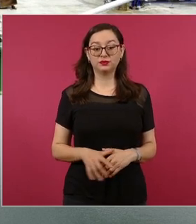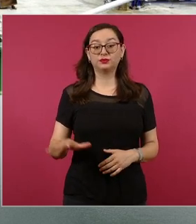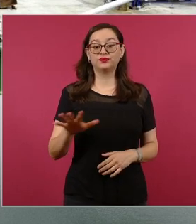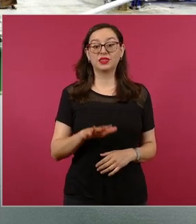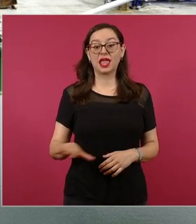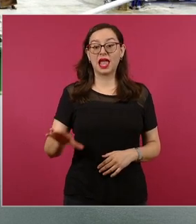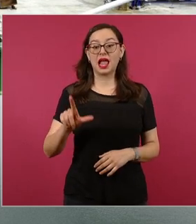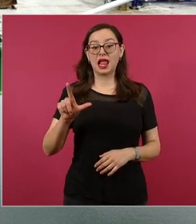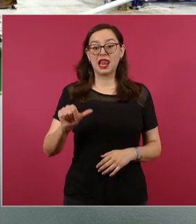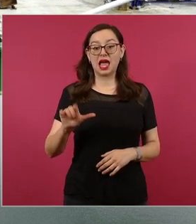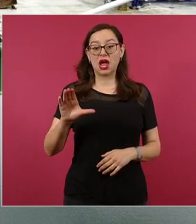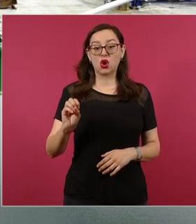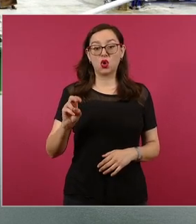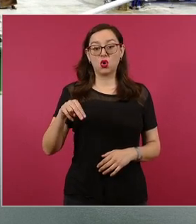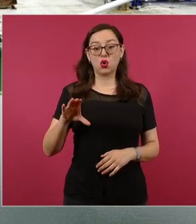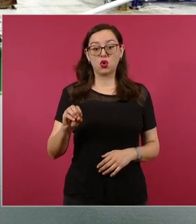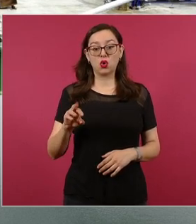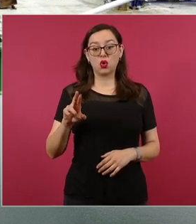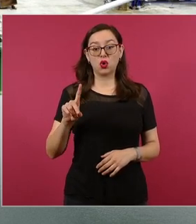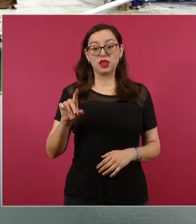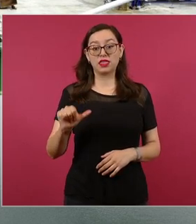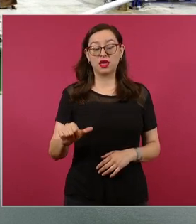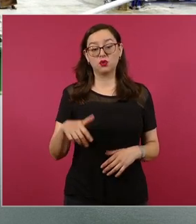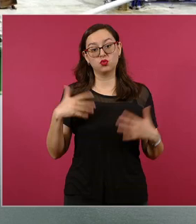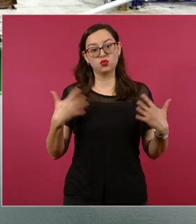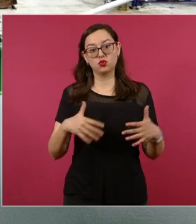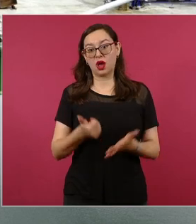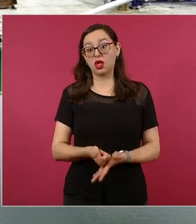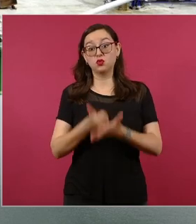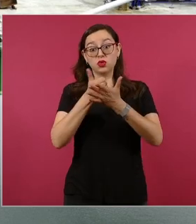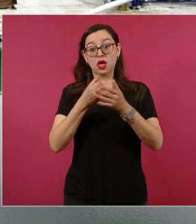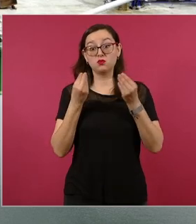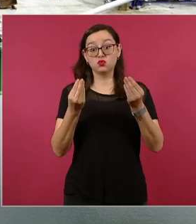Este puente va a ayudar mucho, y otro que estamos haciendo.